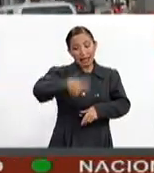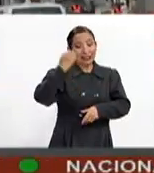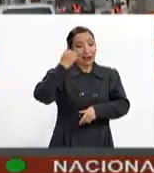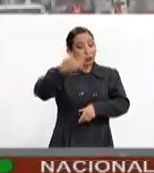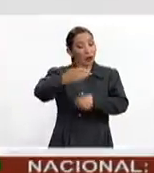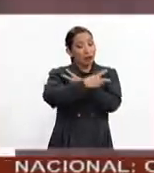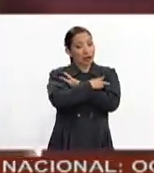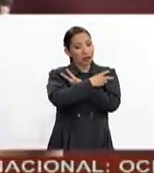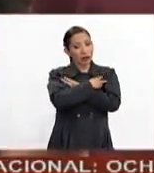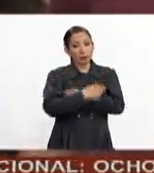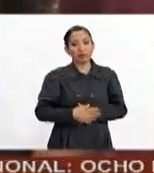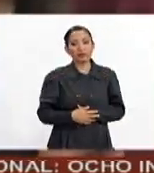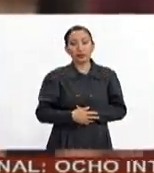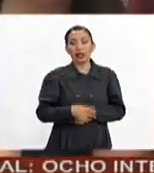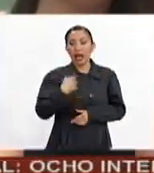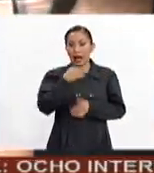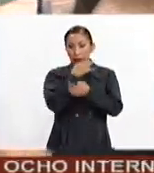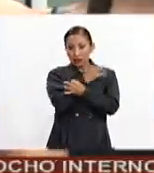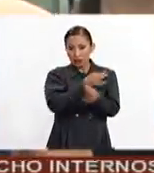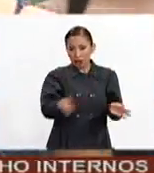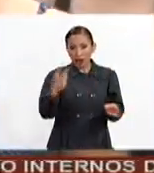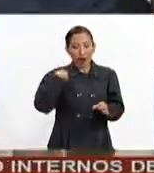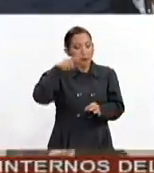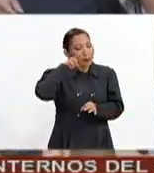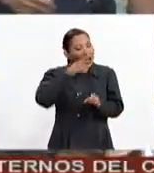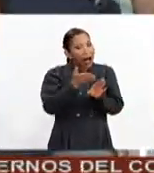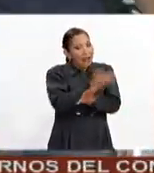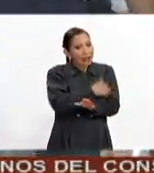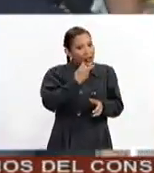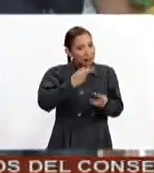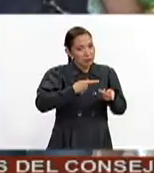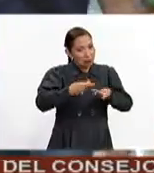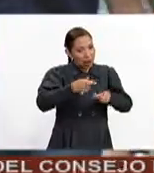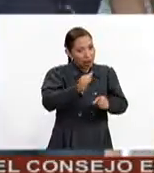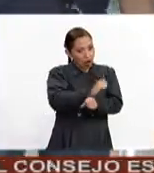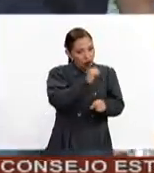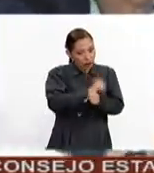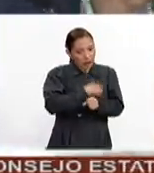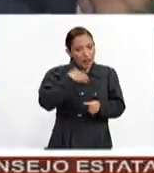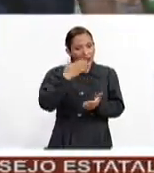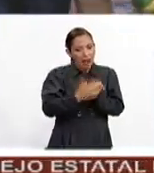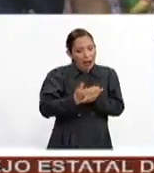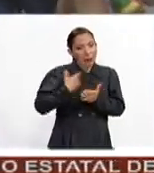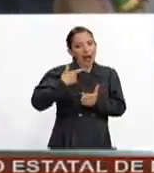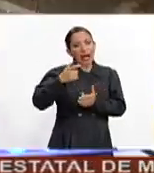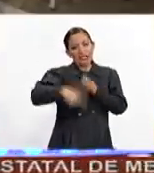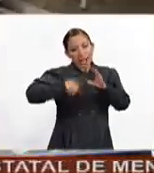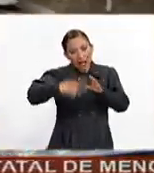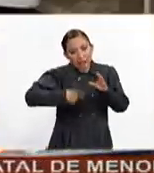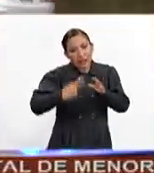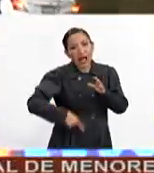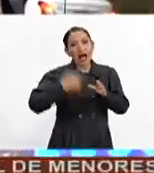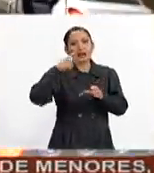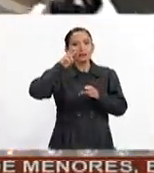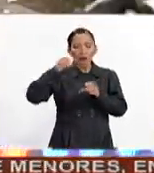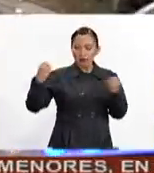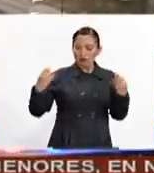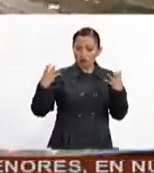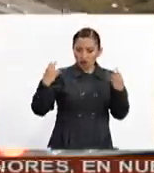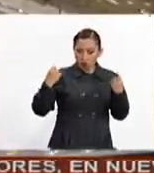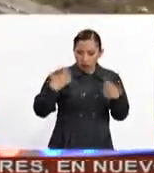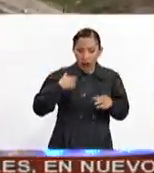periodo vacacional. Hay otros mensajes como revisar el vehículo con anticipación, freno, líquido, llantas, llevar señales de